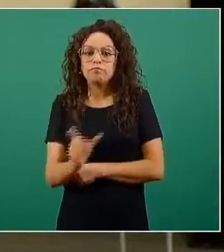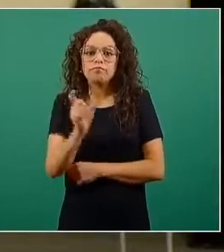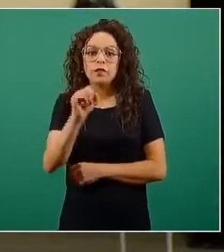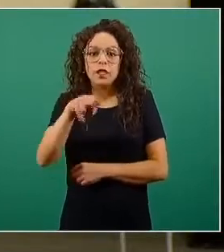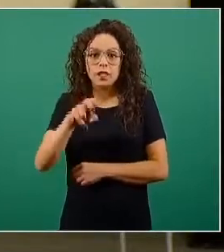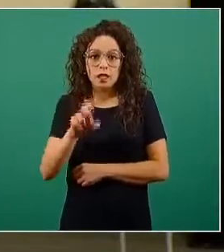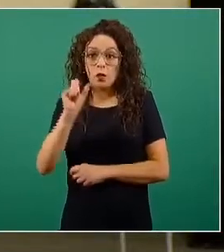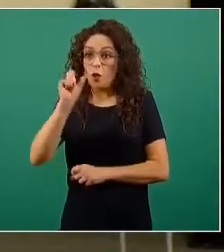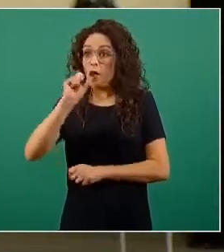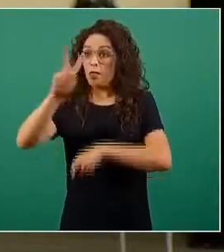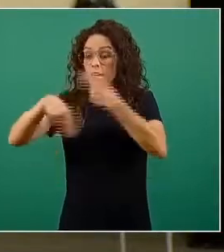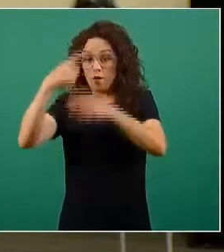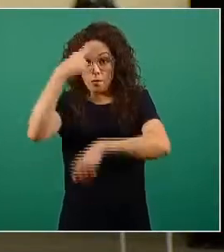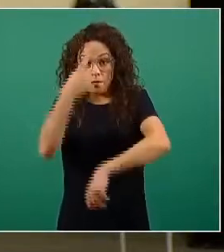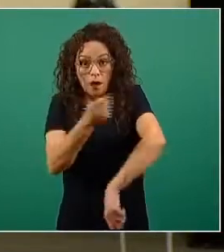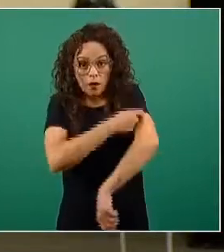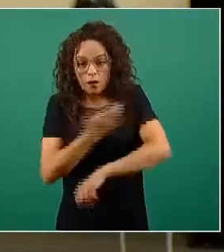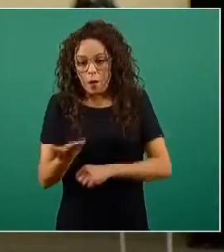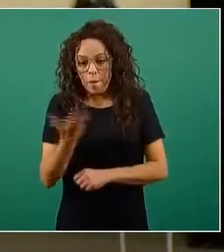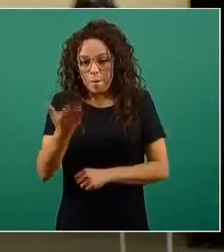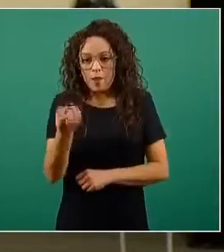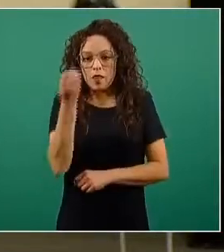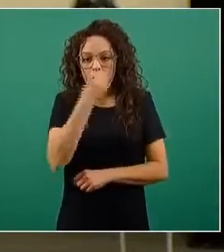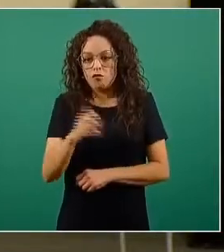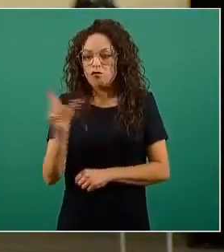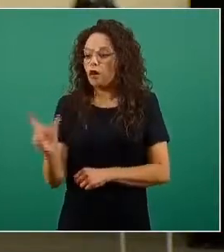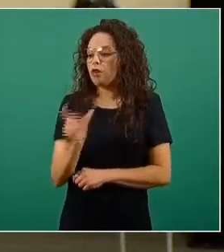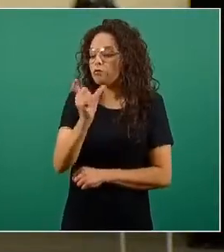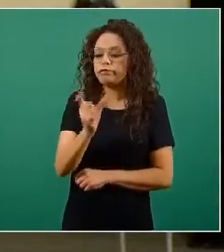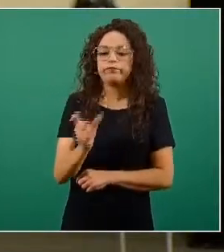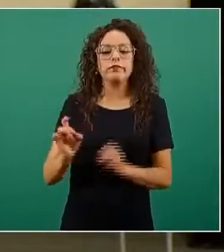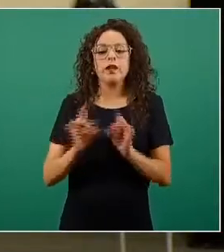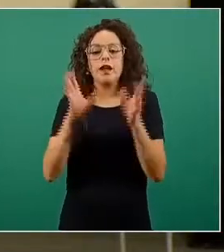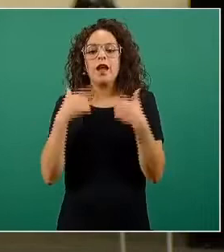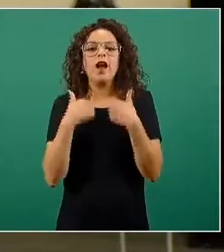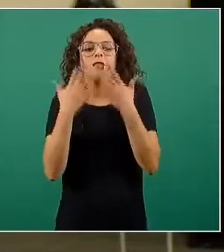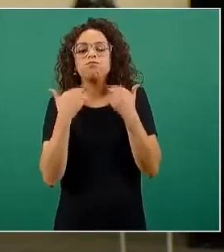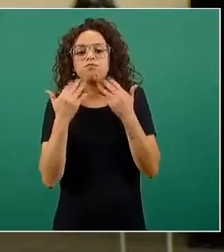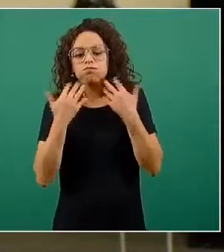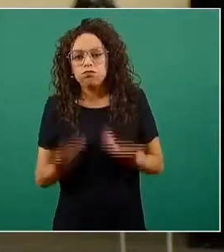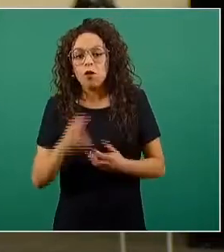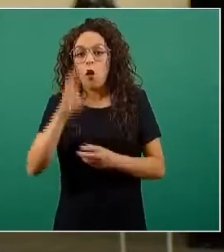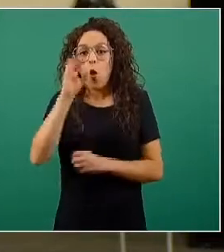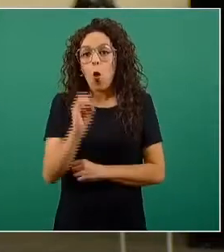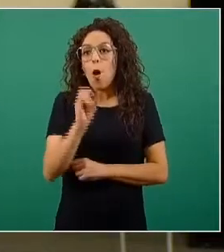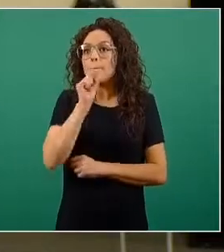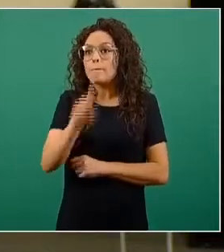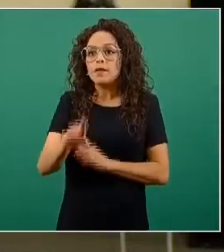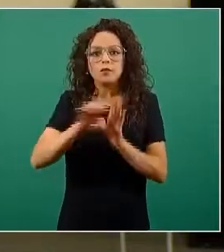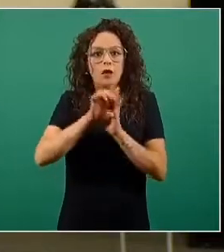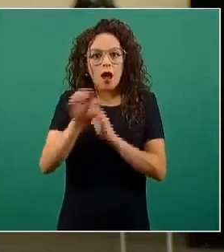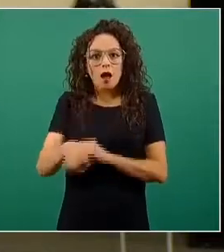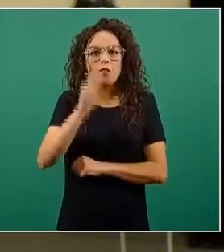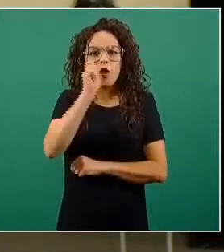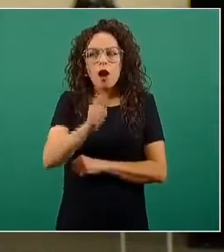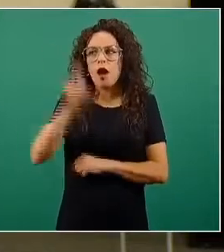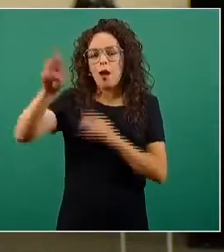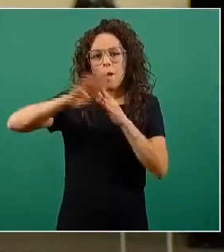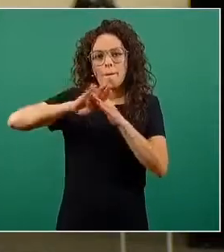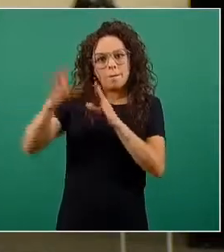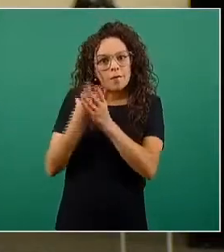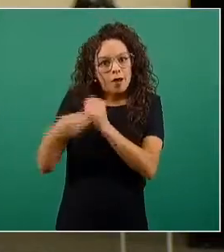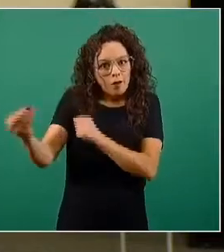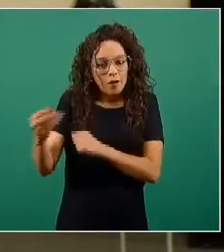vacunación les van a pedir una identificación y pues van a decir, no tengo, ¿no? O también lo mismo pasa con migrantes, por ejemplo, ¿no? Que han tramitado